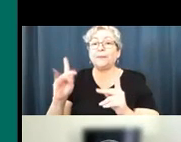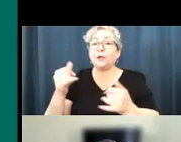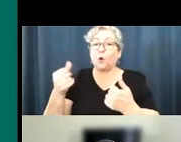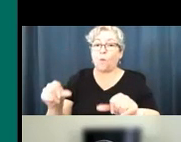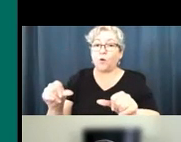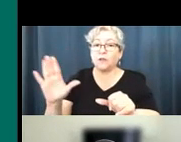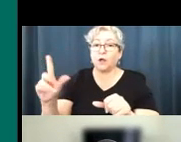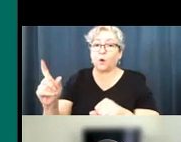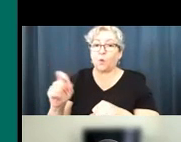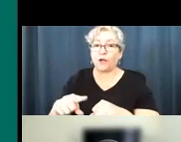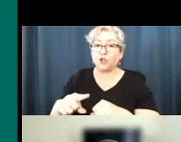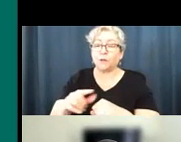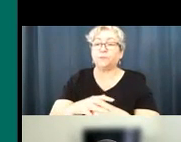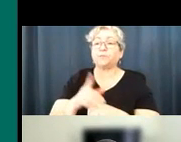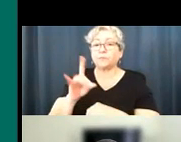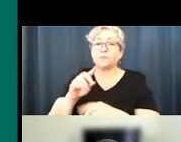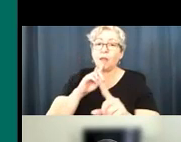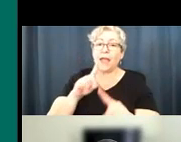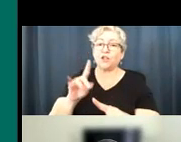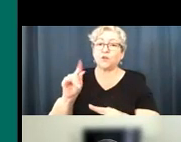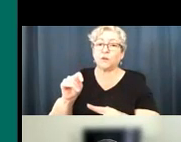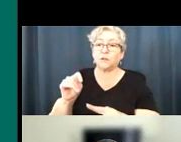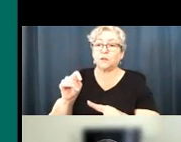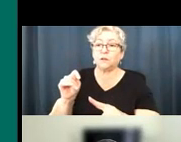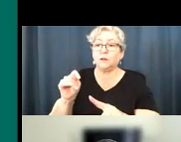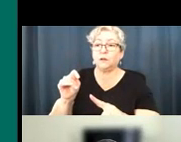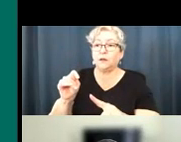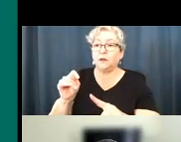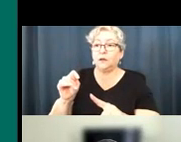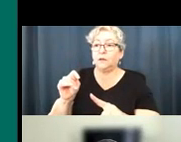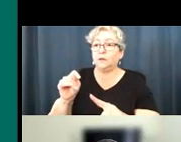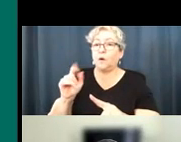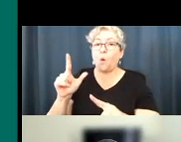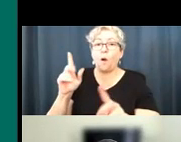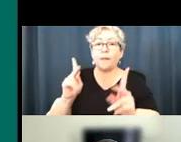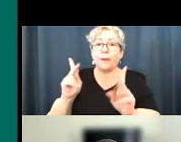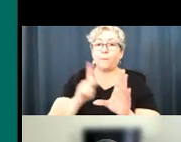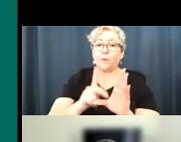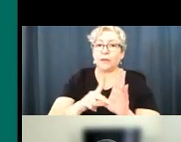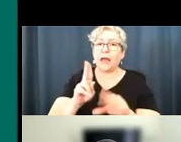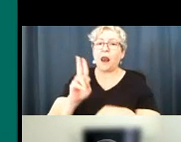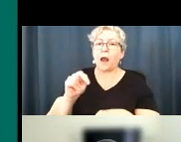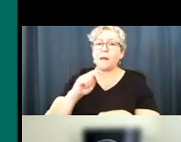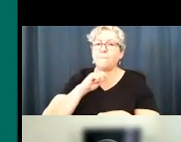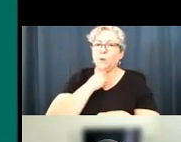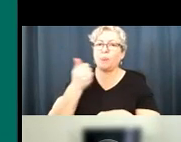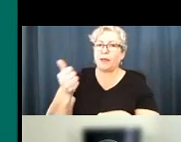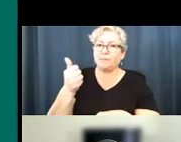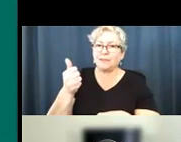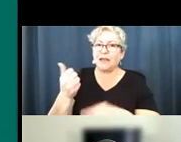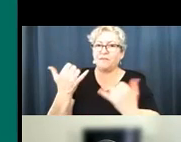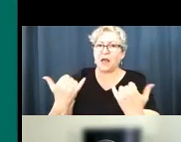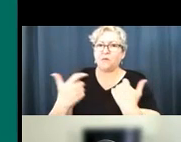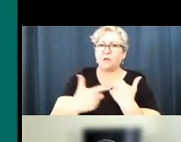gracias. And you answered it. Y las contestaron. Todos los participantes pueden ahora quitarse